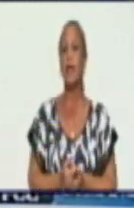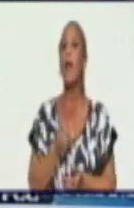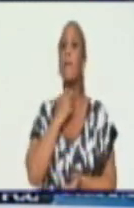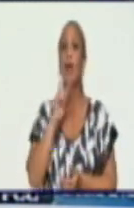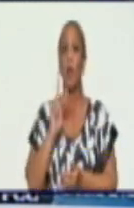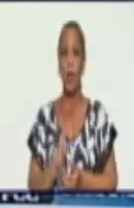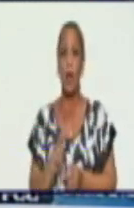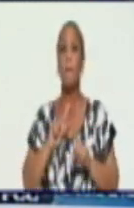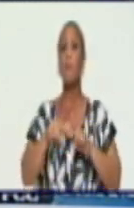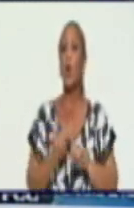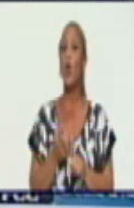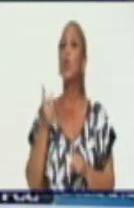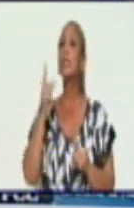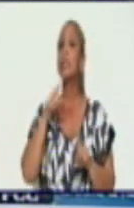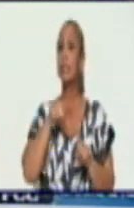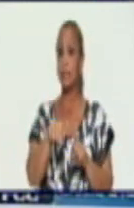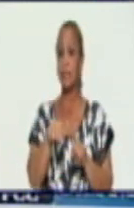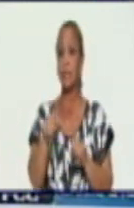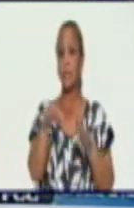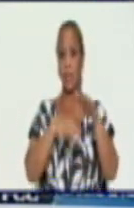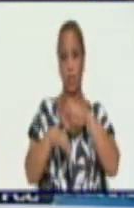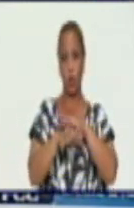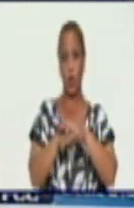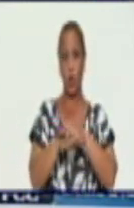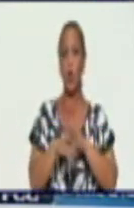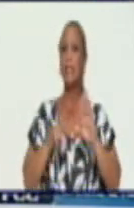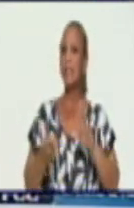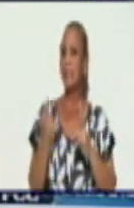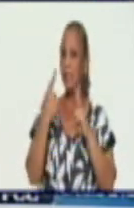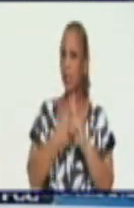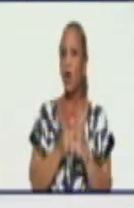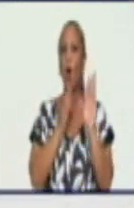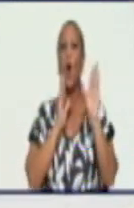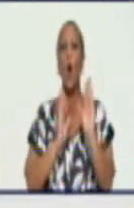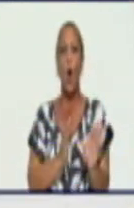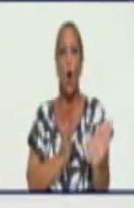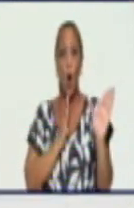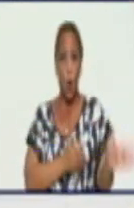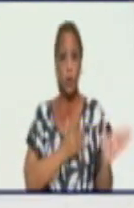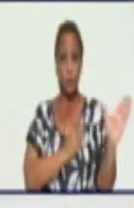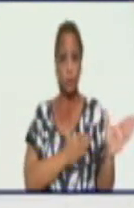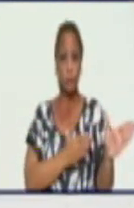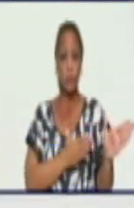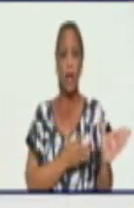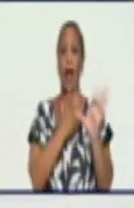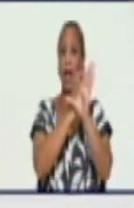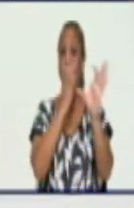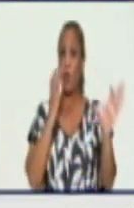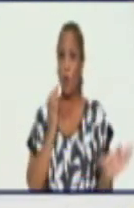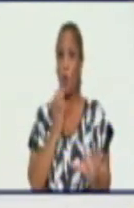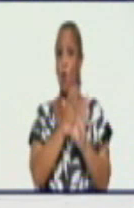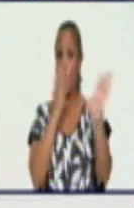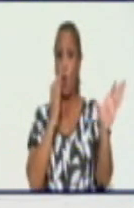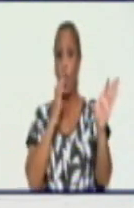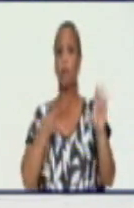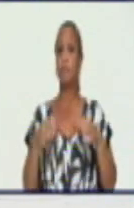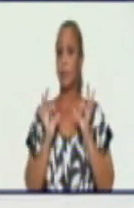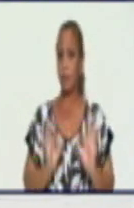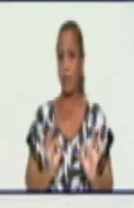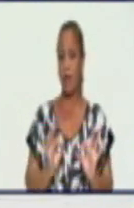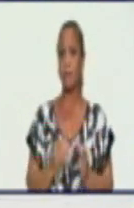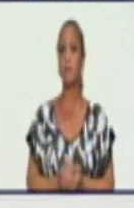ponerle orden a la cola de verdad cueste lo que cueste cueste lo que cueste hay que ponerle orden a la cola